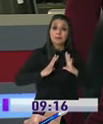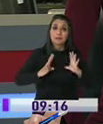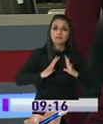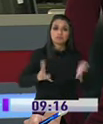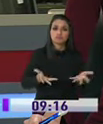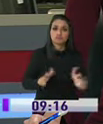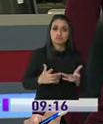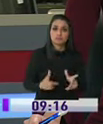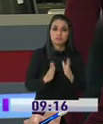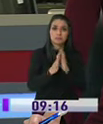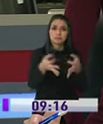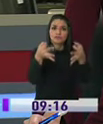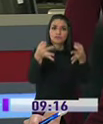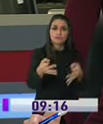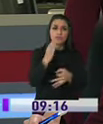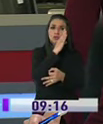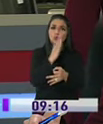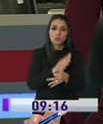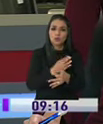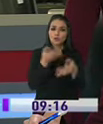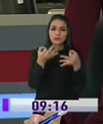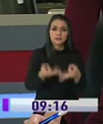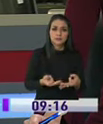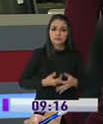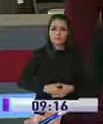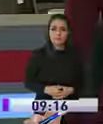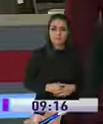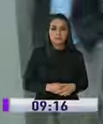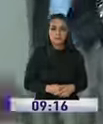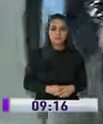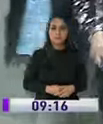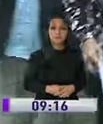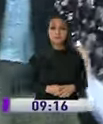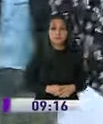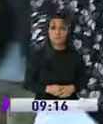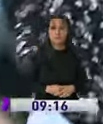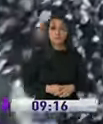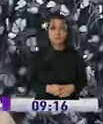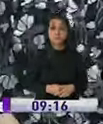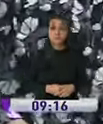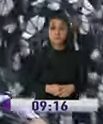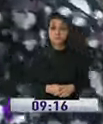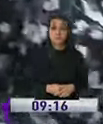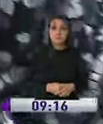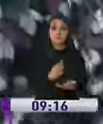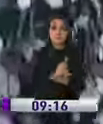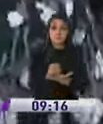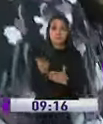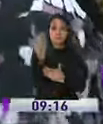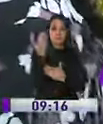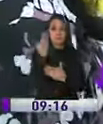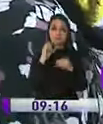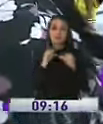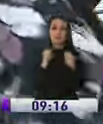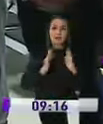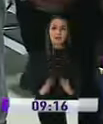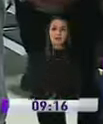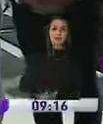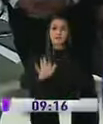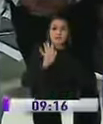vacaciones y aquel pedido formal nunca fue oficializado. La acción de protección fue presentada la semana pasada por al menos